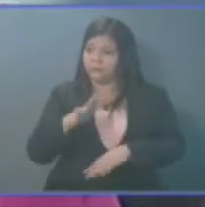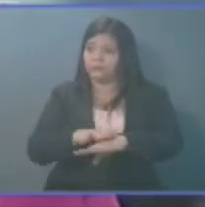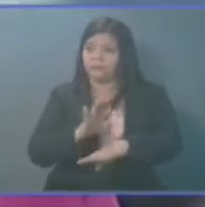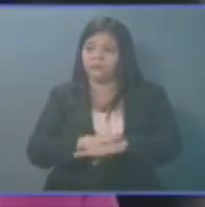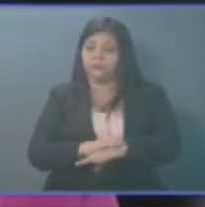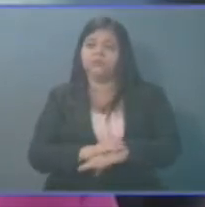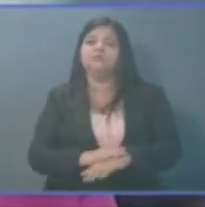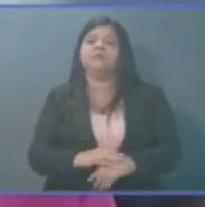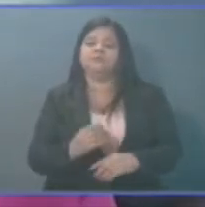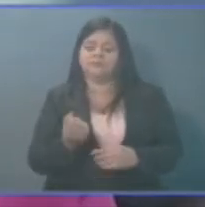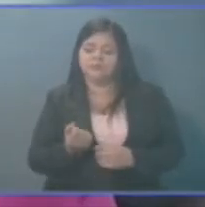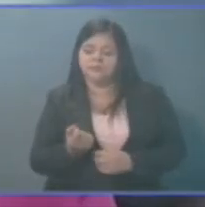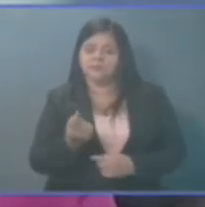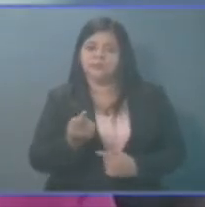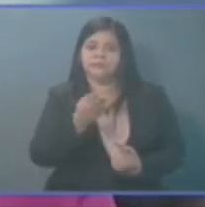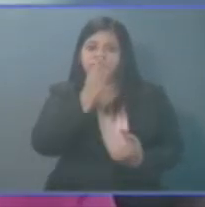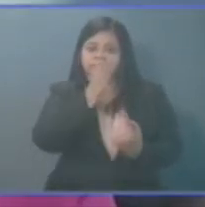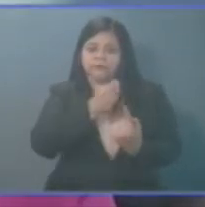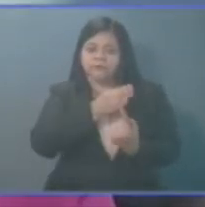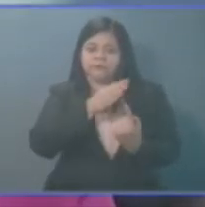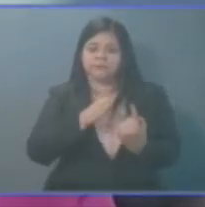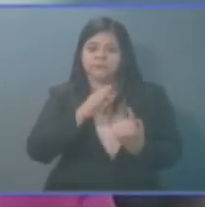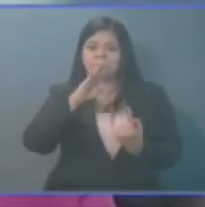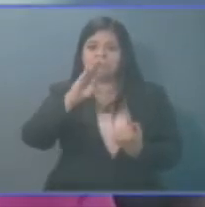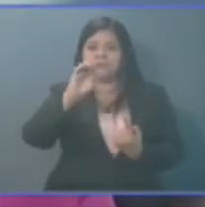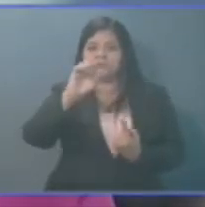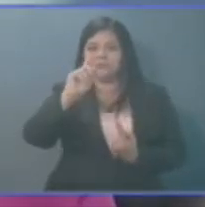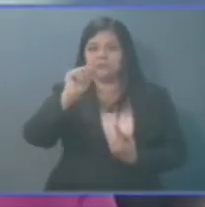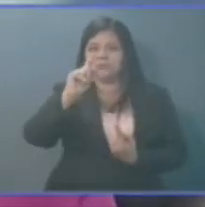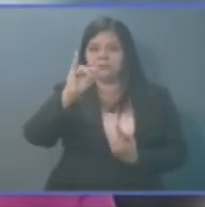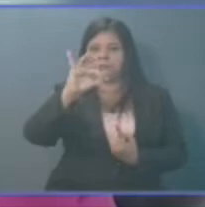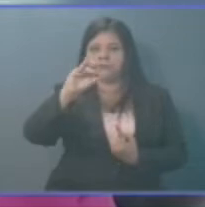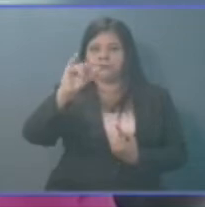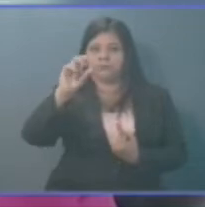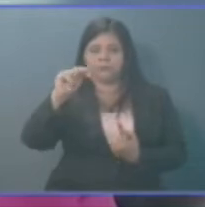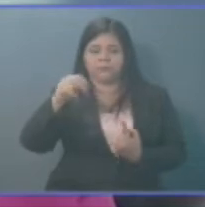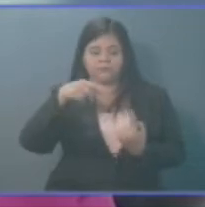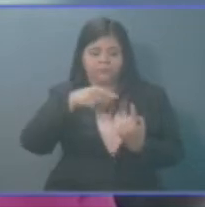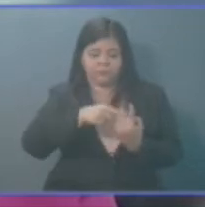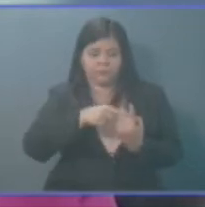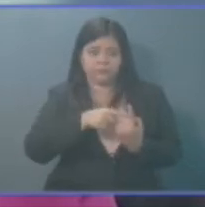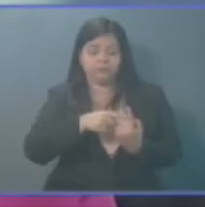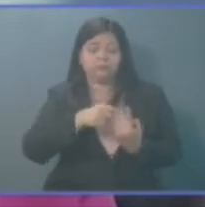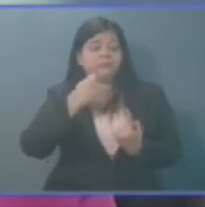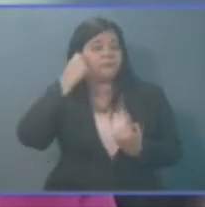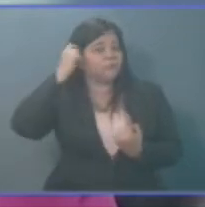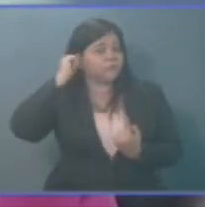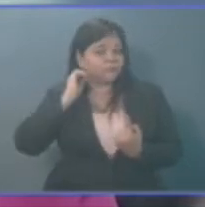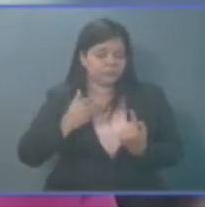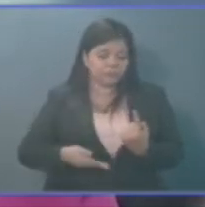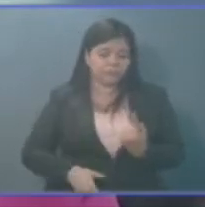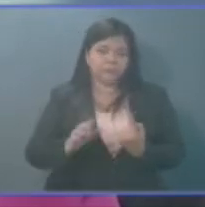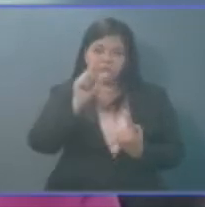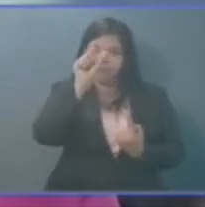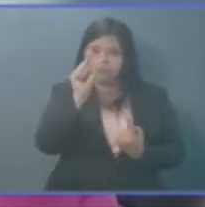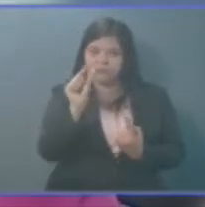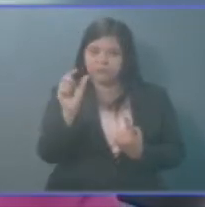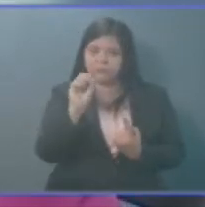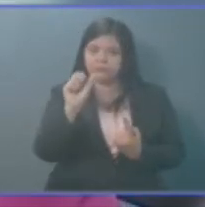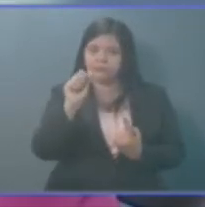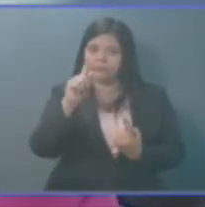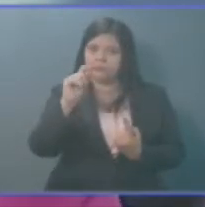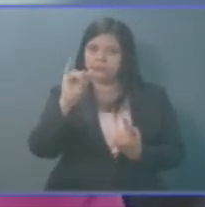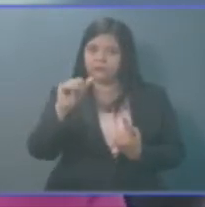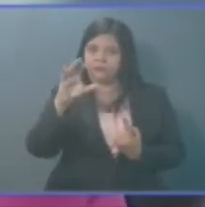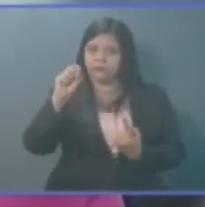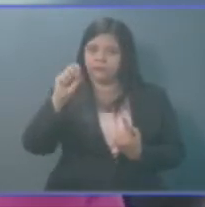la beatificación del sacerdote franciscano de origen italiano Santi Cosme